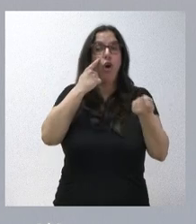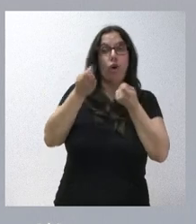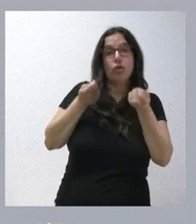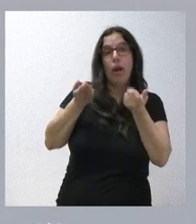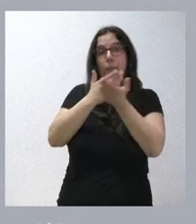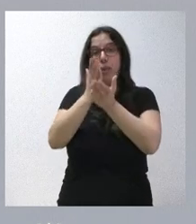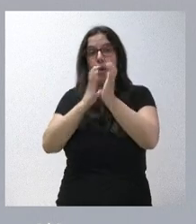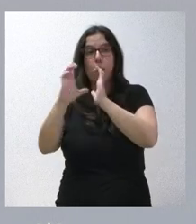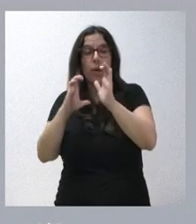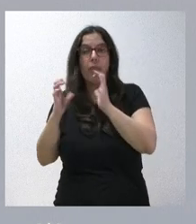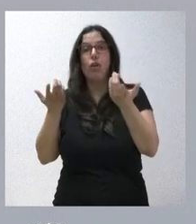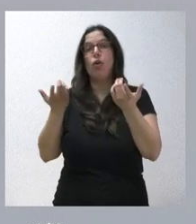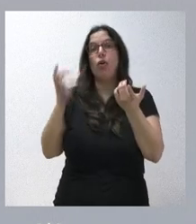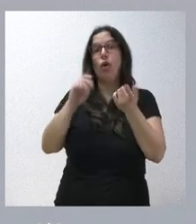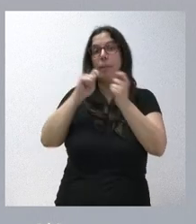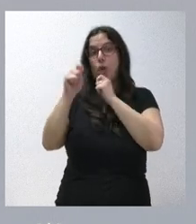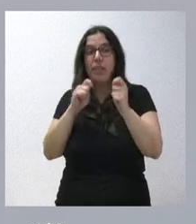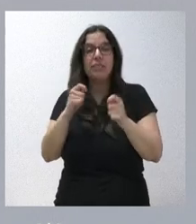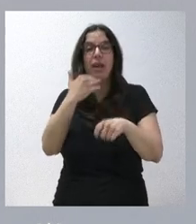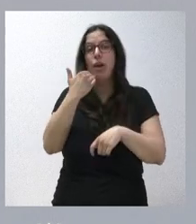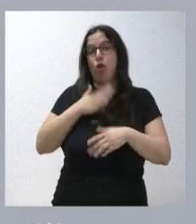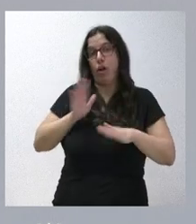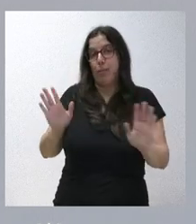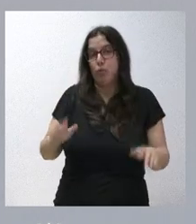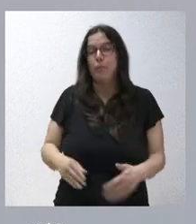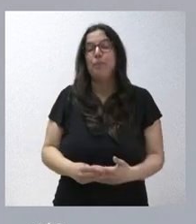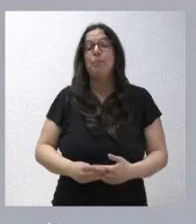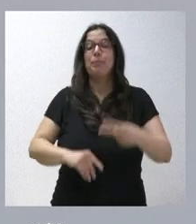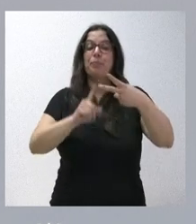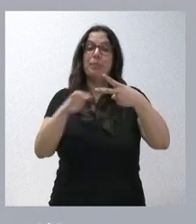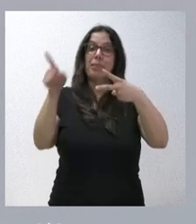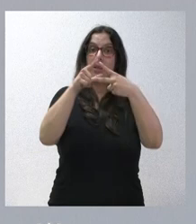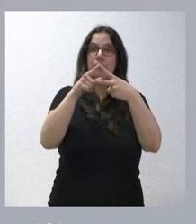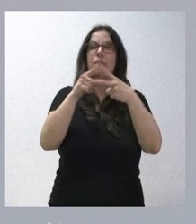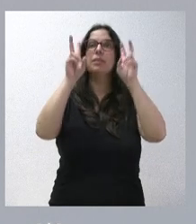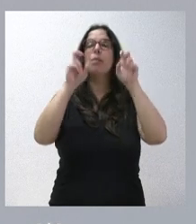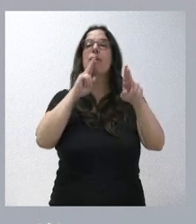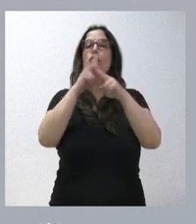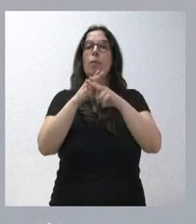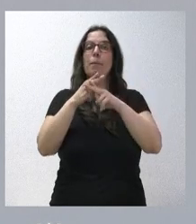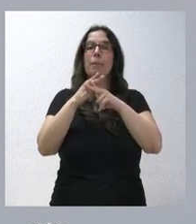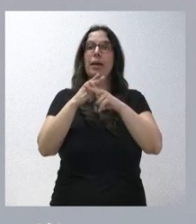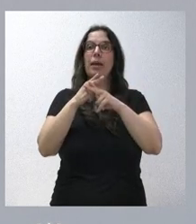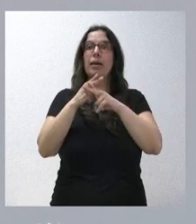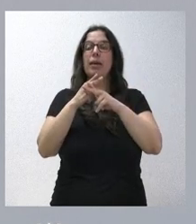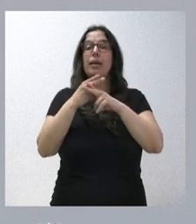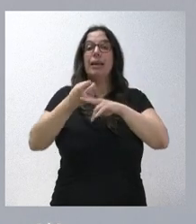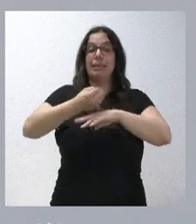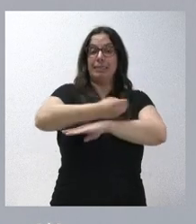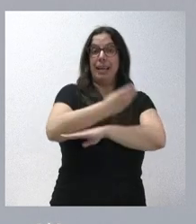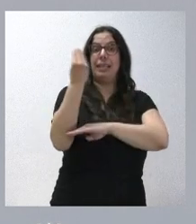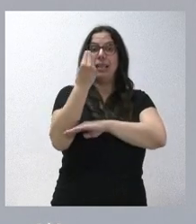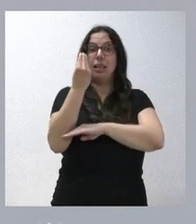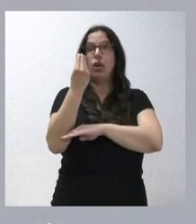medios de comunicación a los columnistas ni a los periodistas y en cuanto al nombre de una estación de trenes cuando es de ámbito local y se